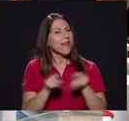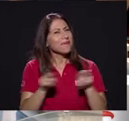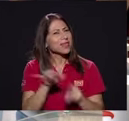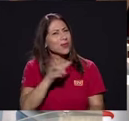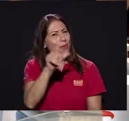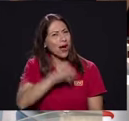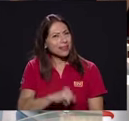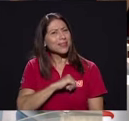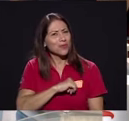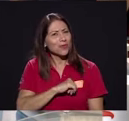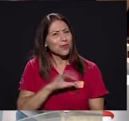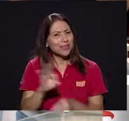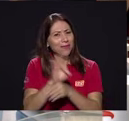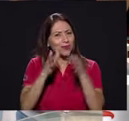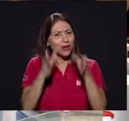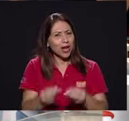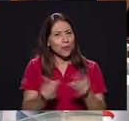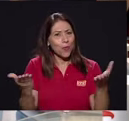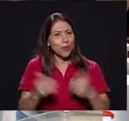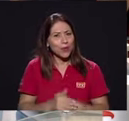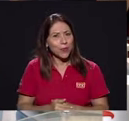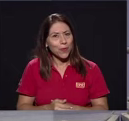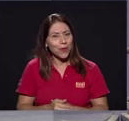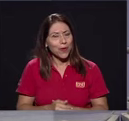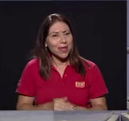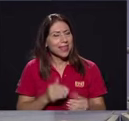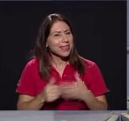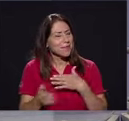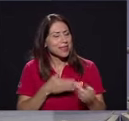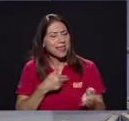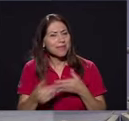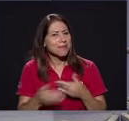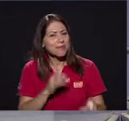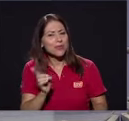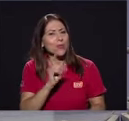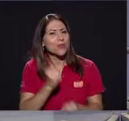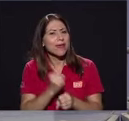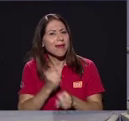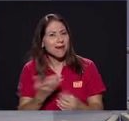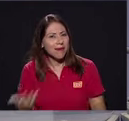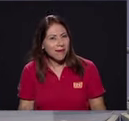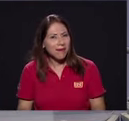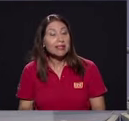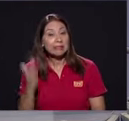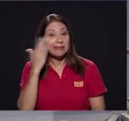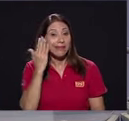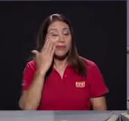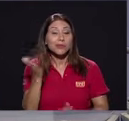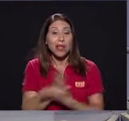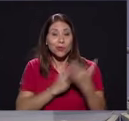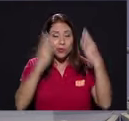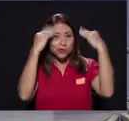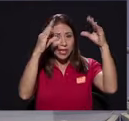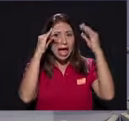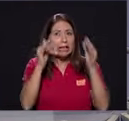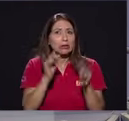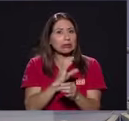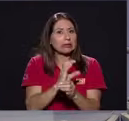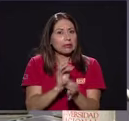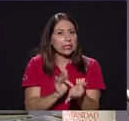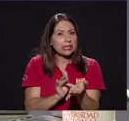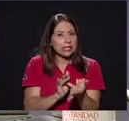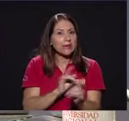actitud del funcionario público independientemente de claro que sí. donde se encuentre. Si bien es cierto, sabemos que hay datos sensibles y